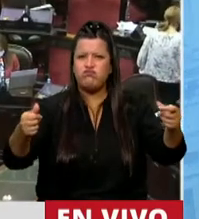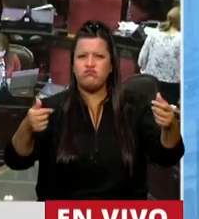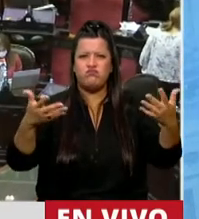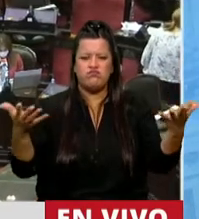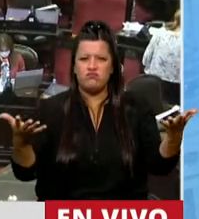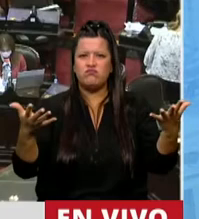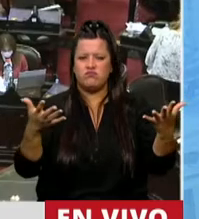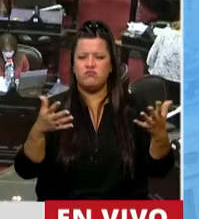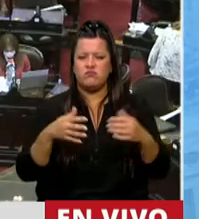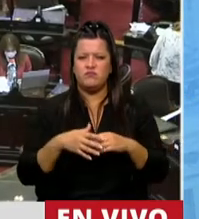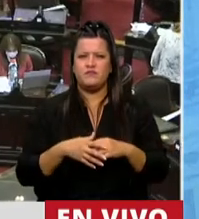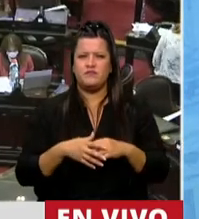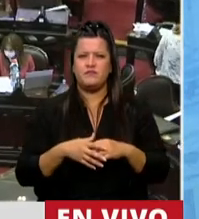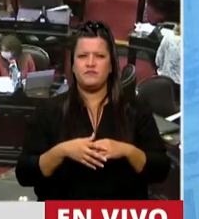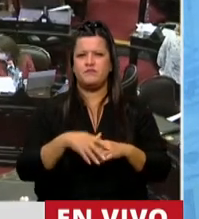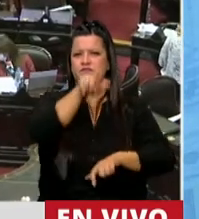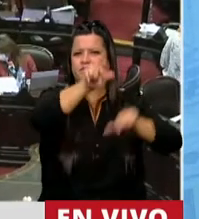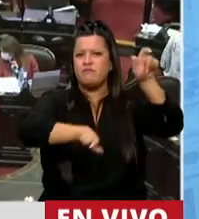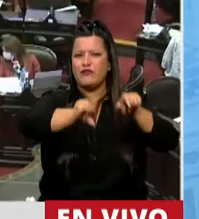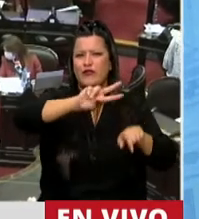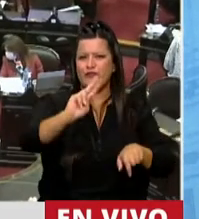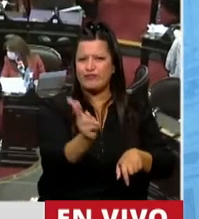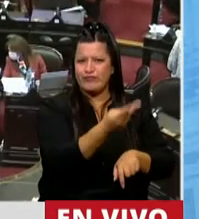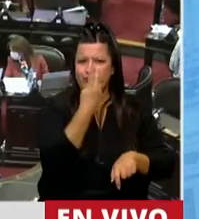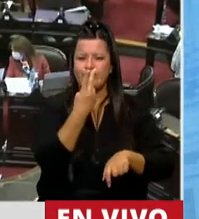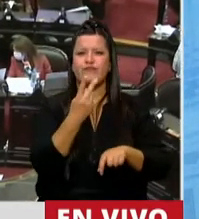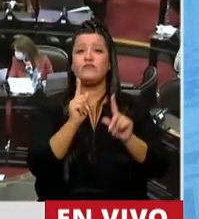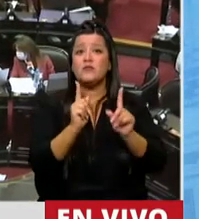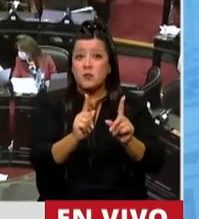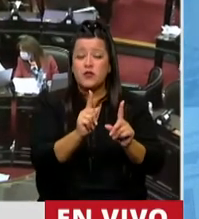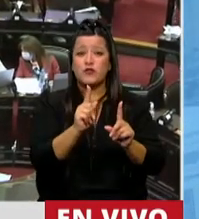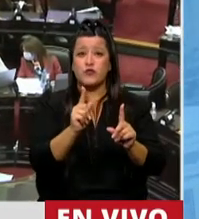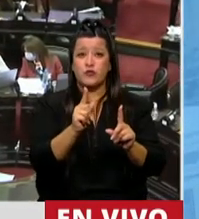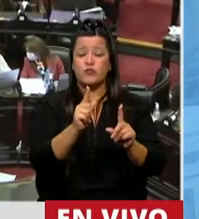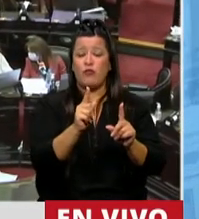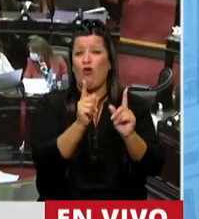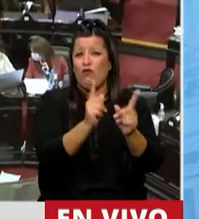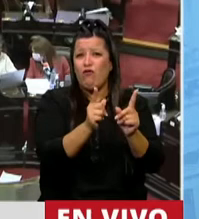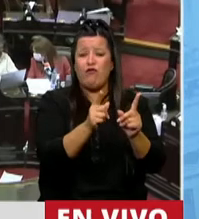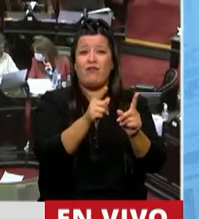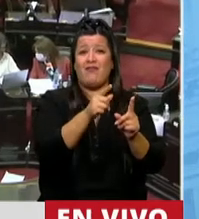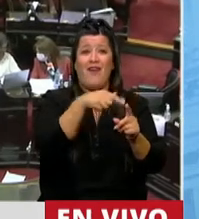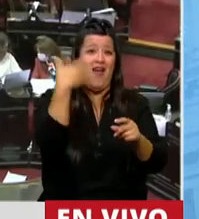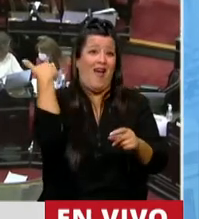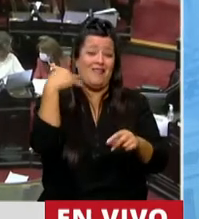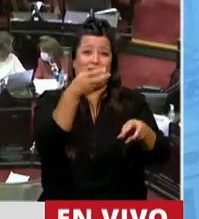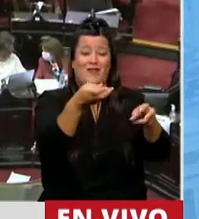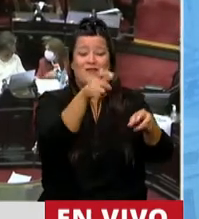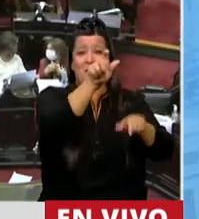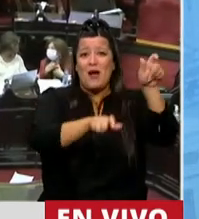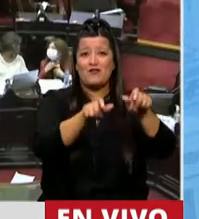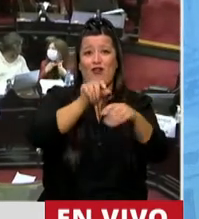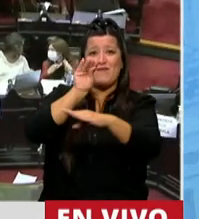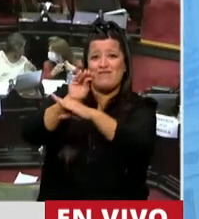física de quienes en vida sostenían sus familias. Y